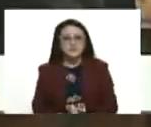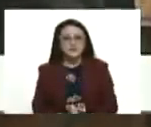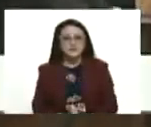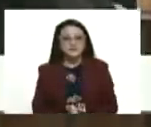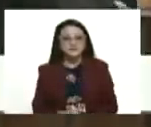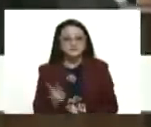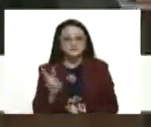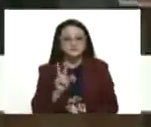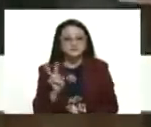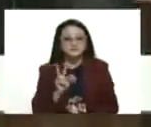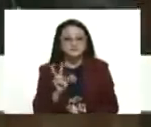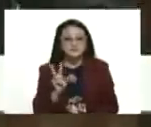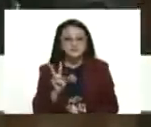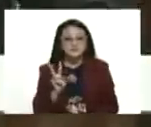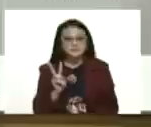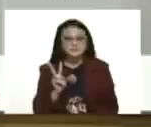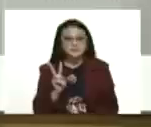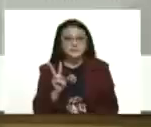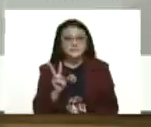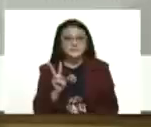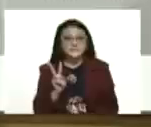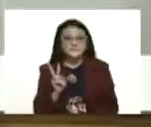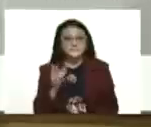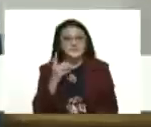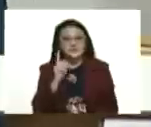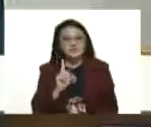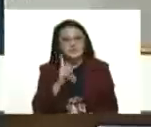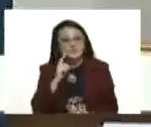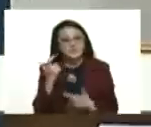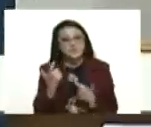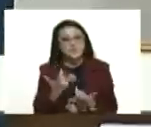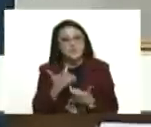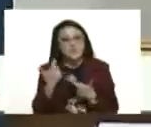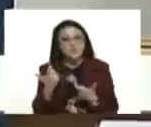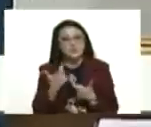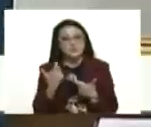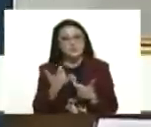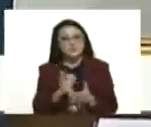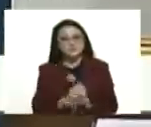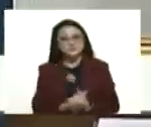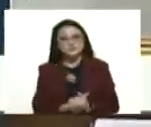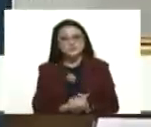Venezuela ha tenido que buscar